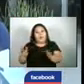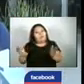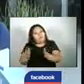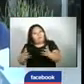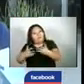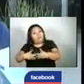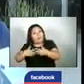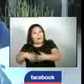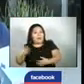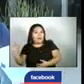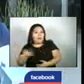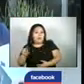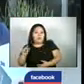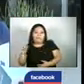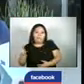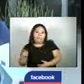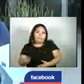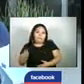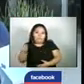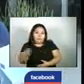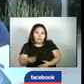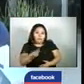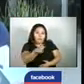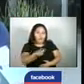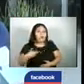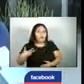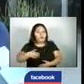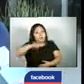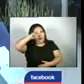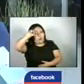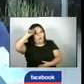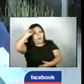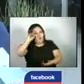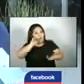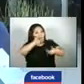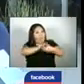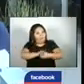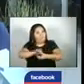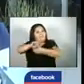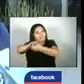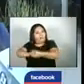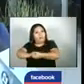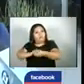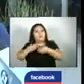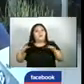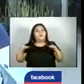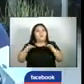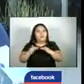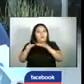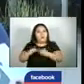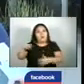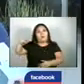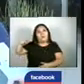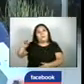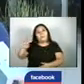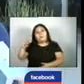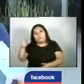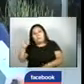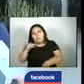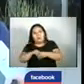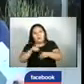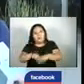que necesitan liquidez para nuevas inversiones. Ahí estamos trabajando de la mano, no solo también con la cartera de turismo, sino que con Valdesal,